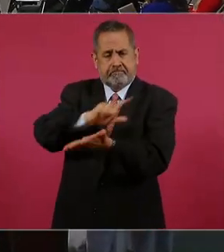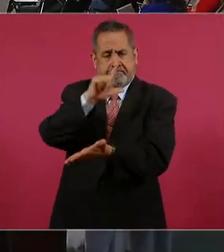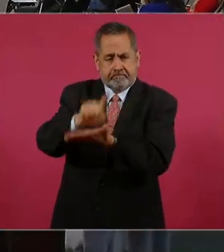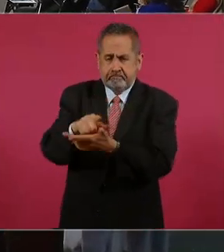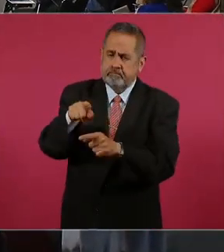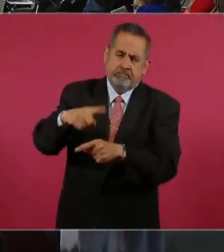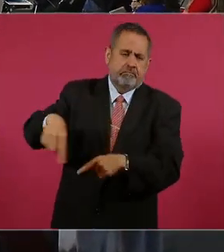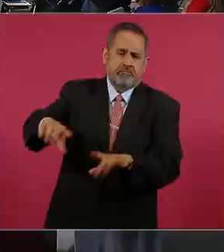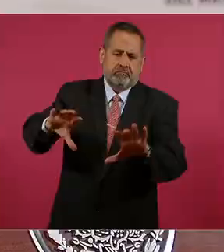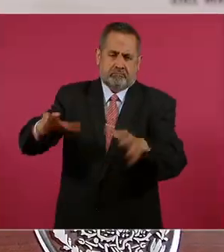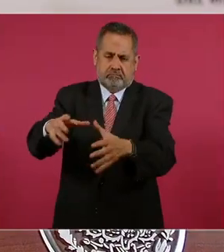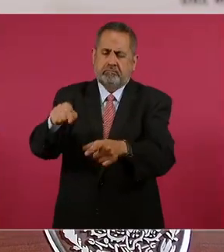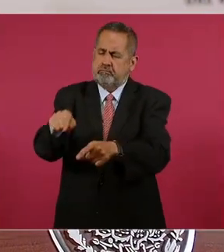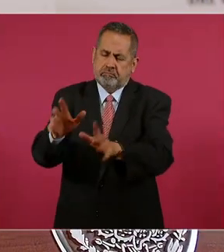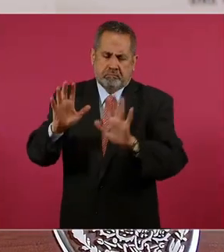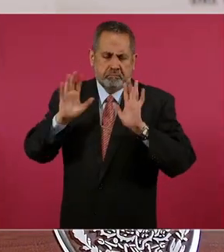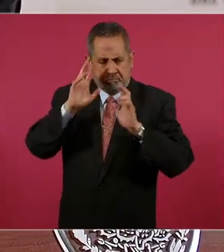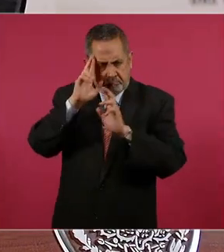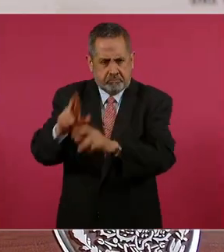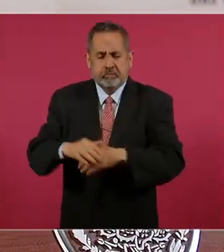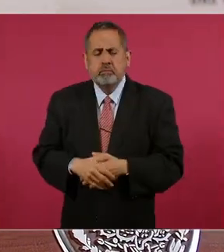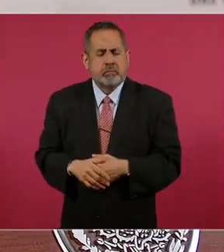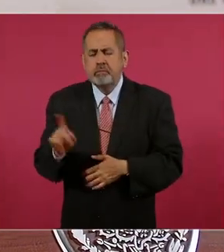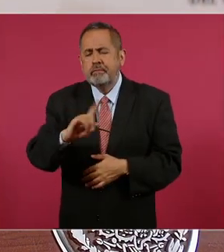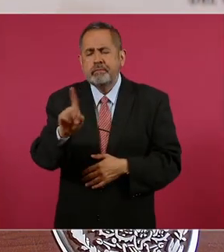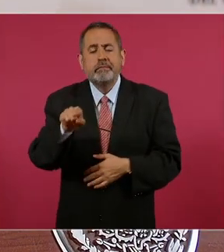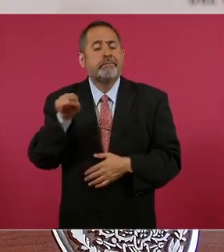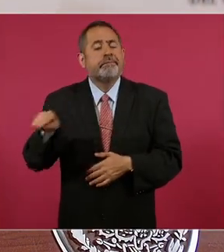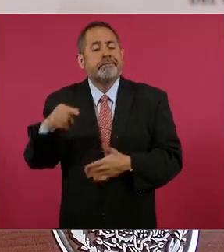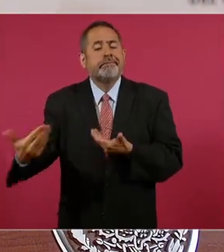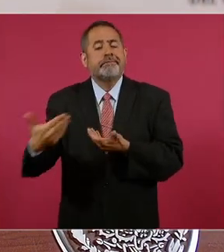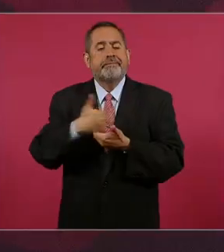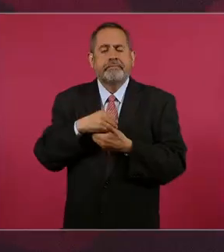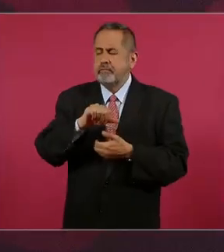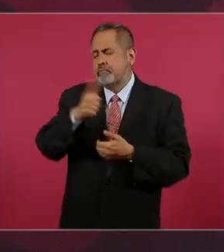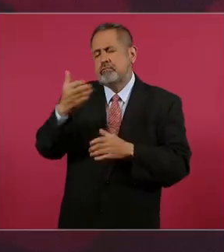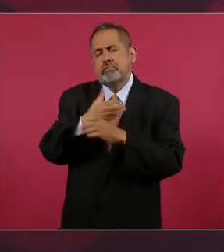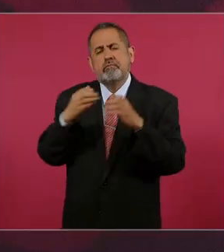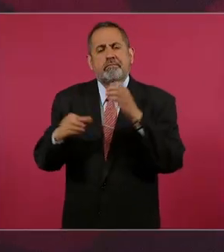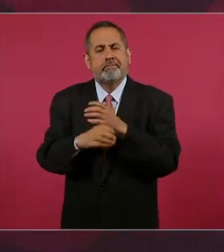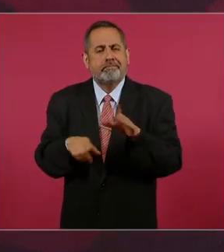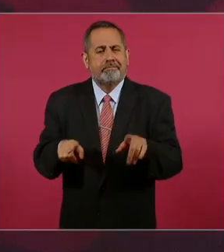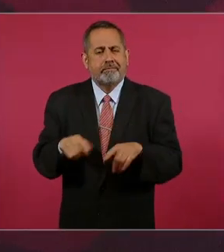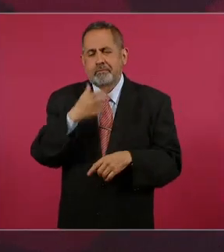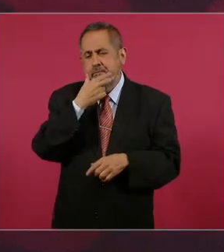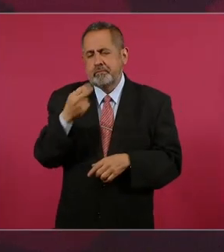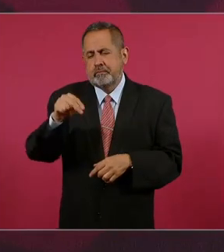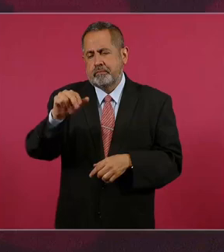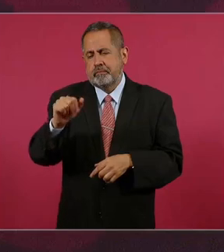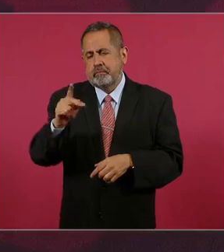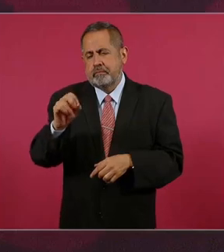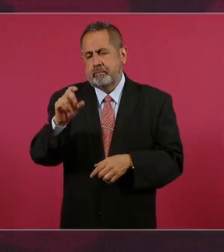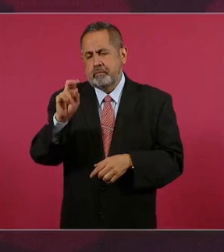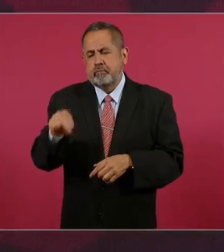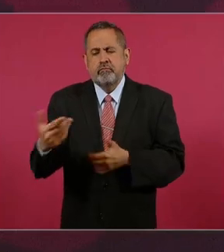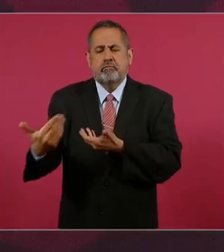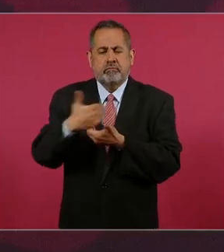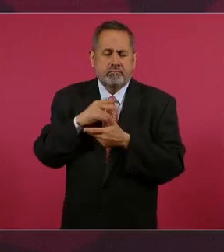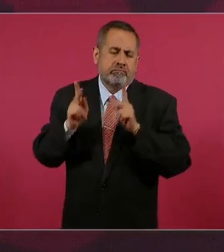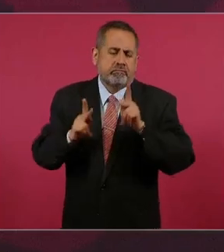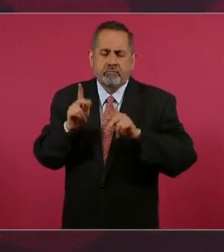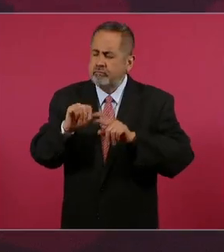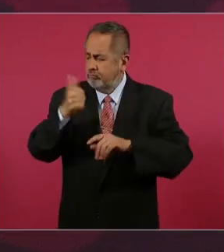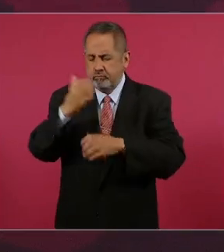no vino otra cosa vino pues este a